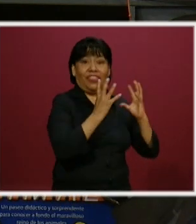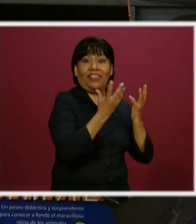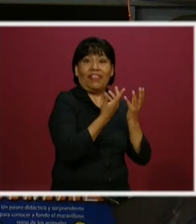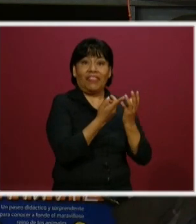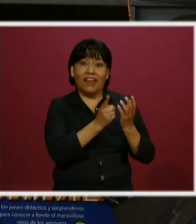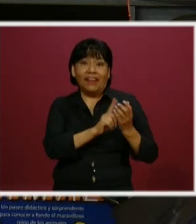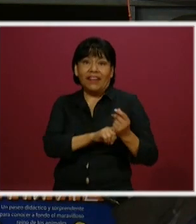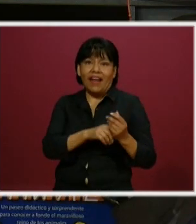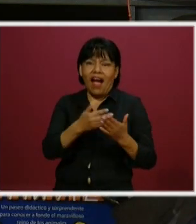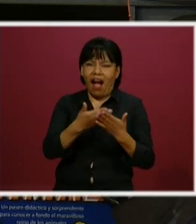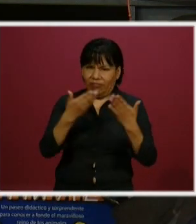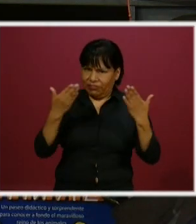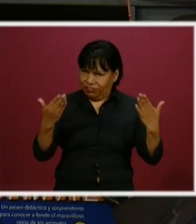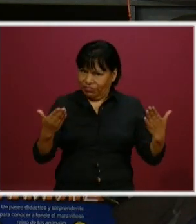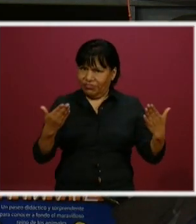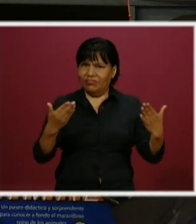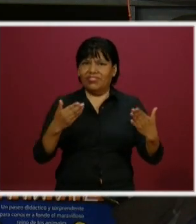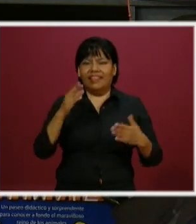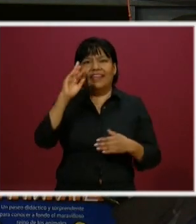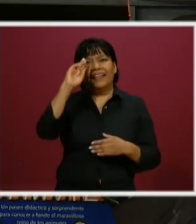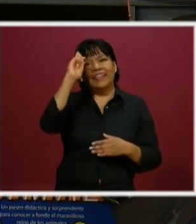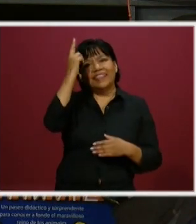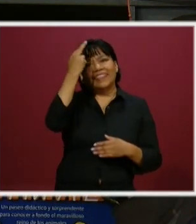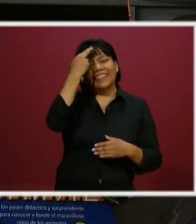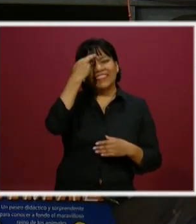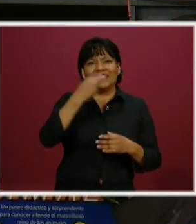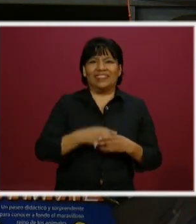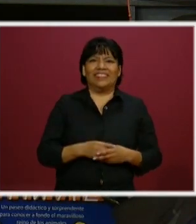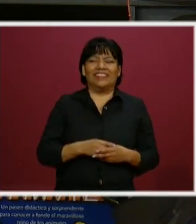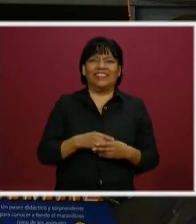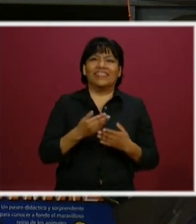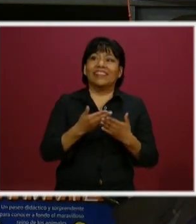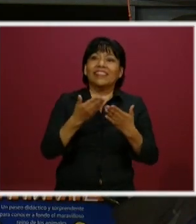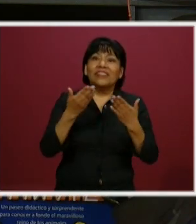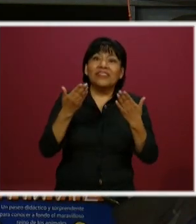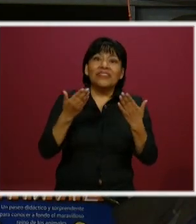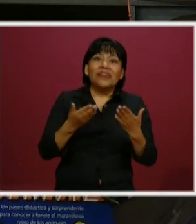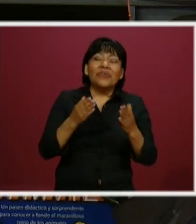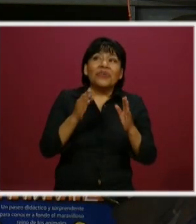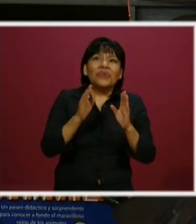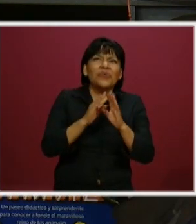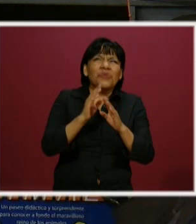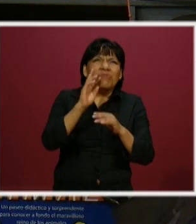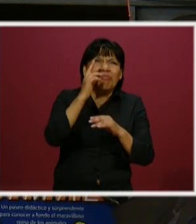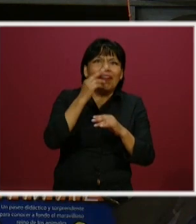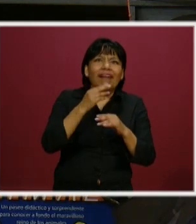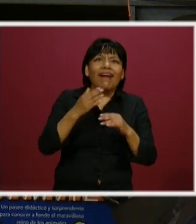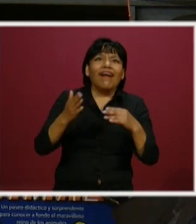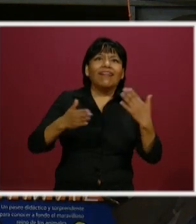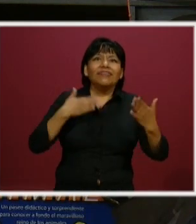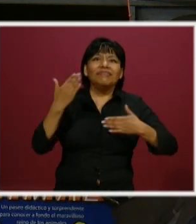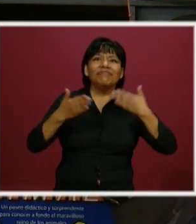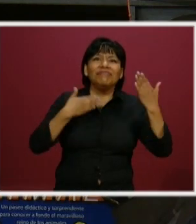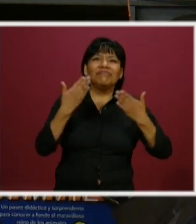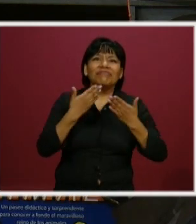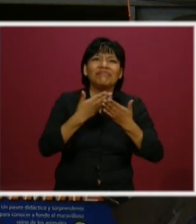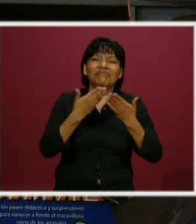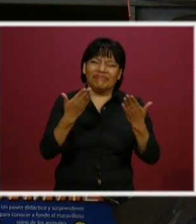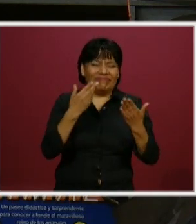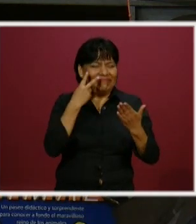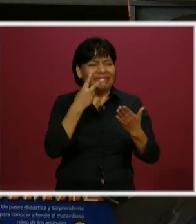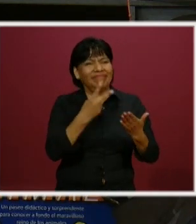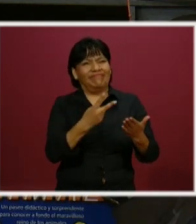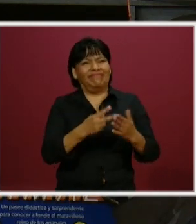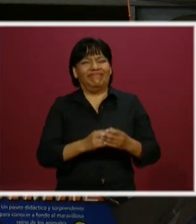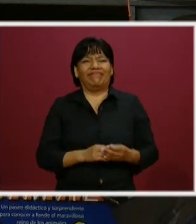eso que el día de hoy las vamos a recordar e incluso las vamos a aplicar de una manera divertida en esta cápsula